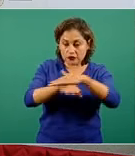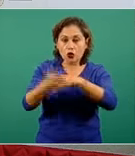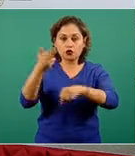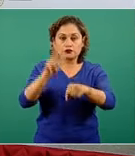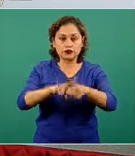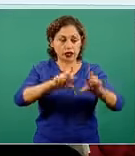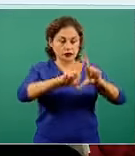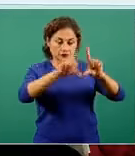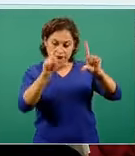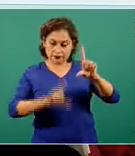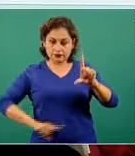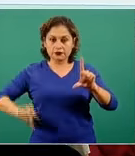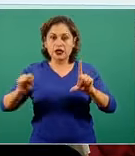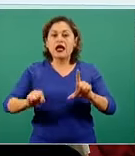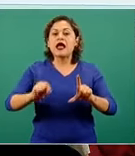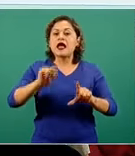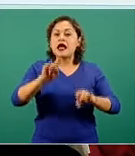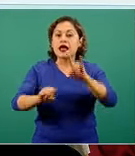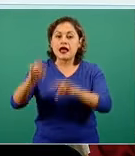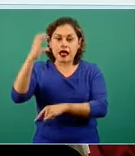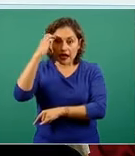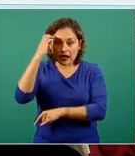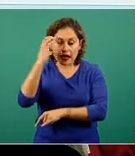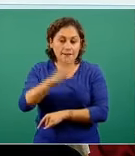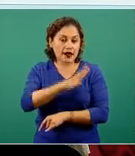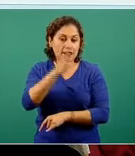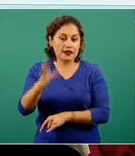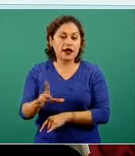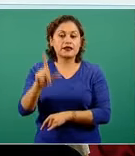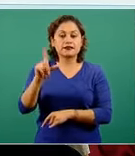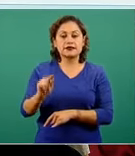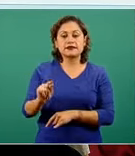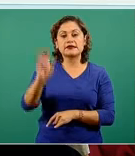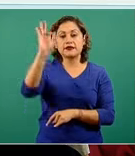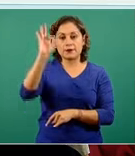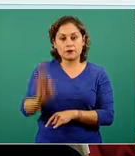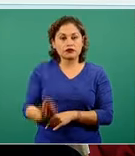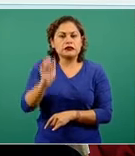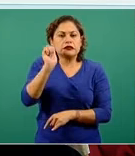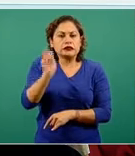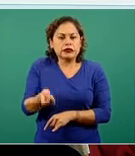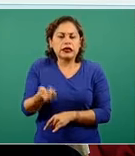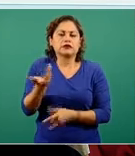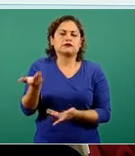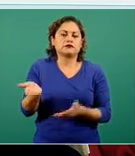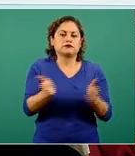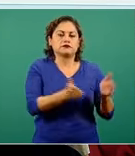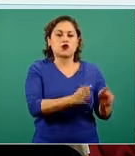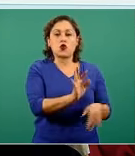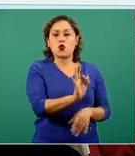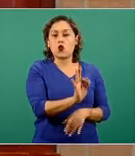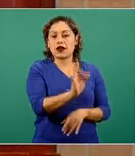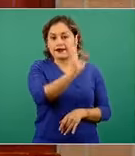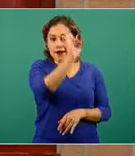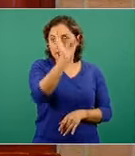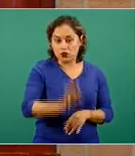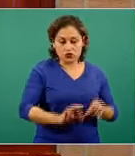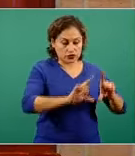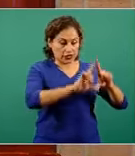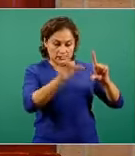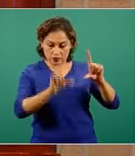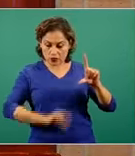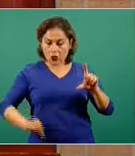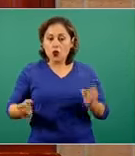Para efectos de las camas generales es del 60%, lo que quiere decir que hay un 40% de todas las camas a nivel nacional, que son